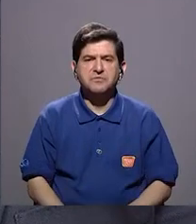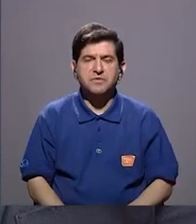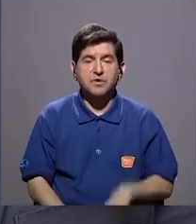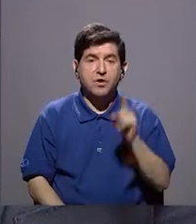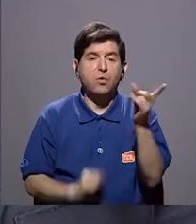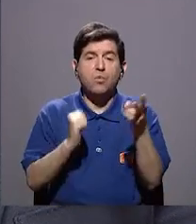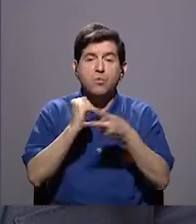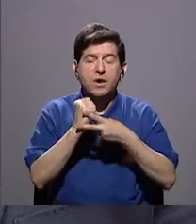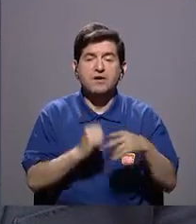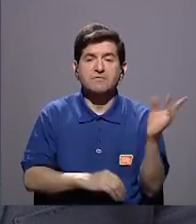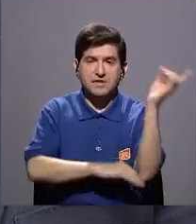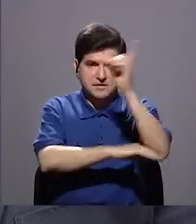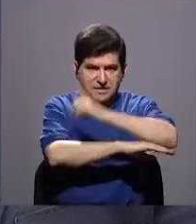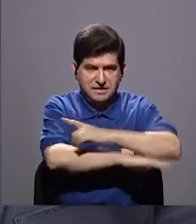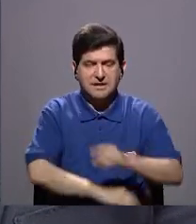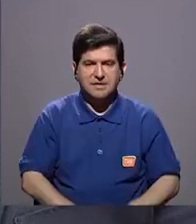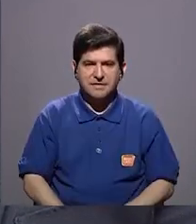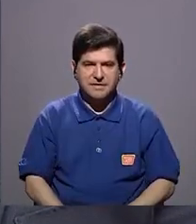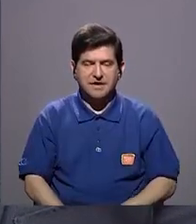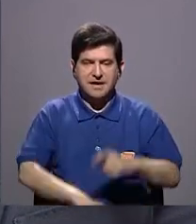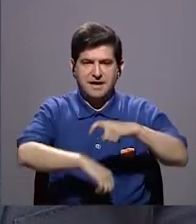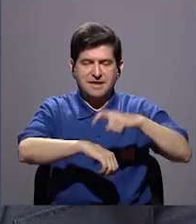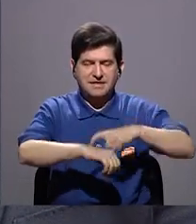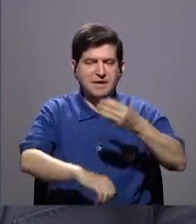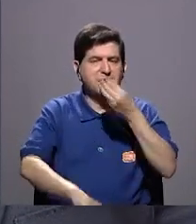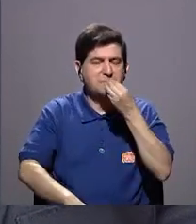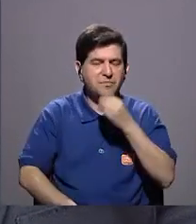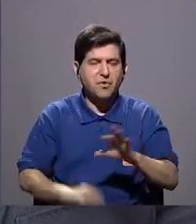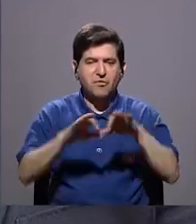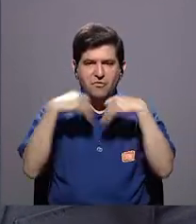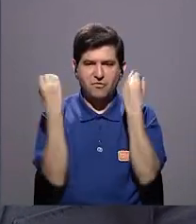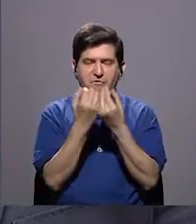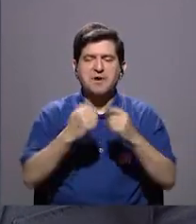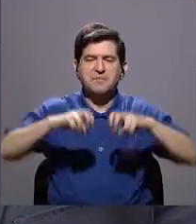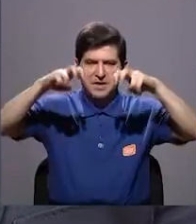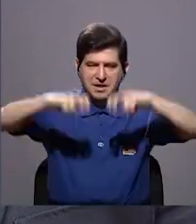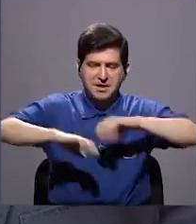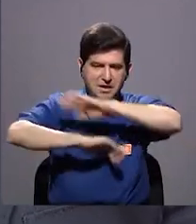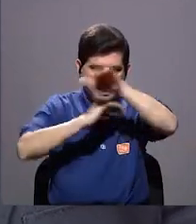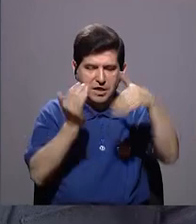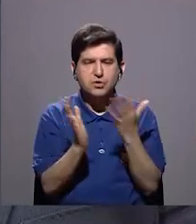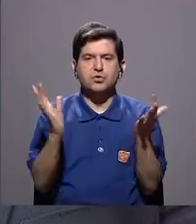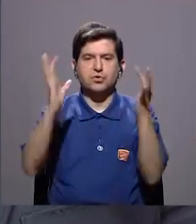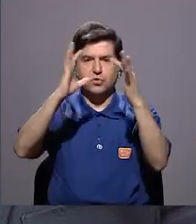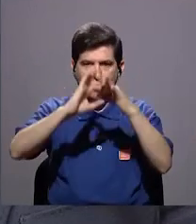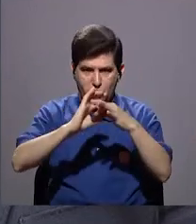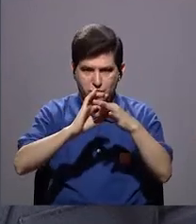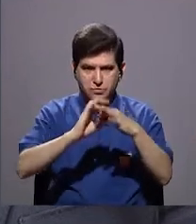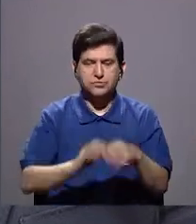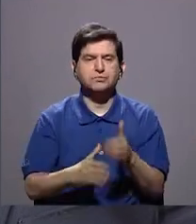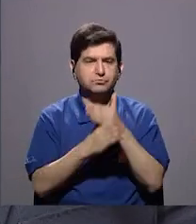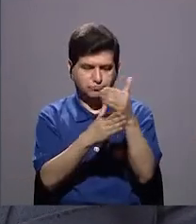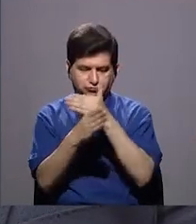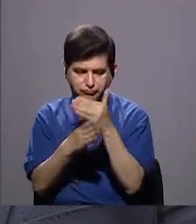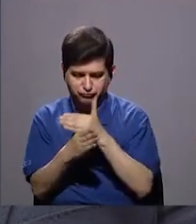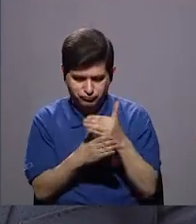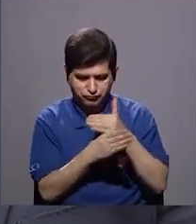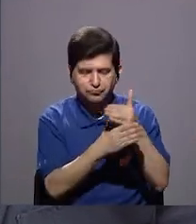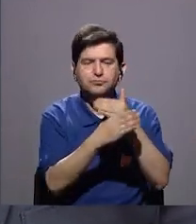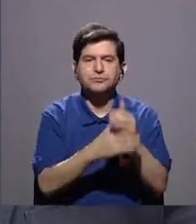menos una vez al día, en una de las comidas, la familia se siente a la mesa todos juntos a